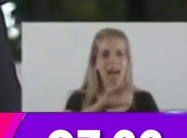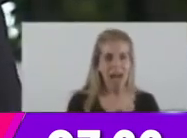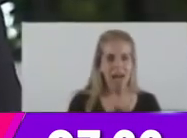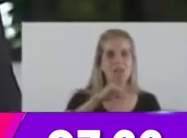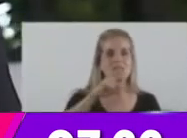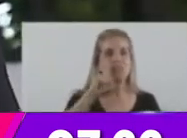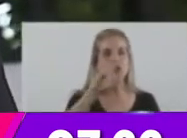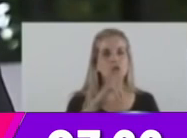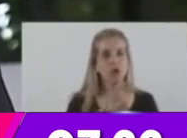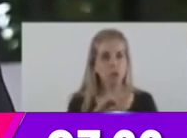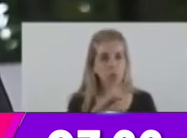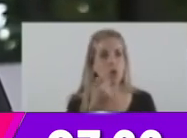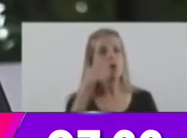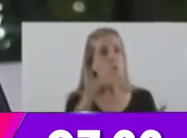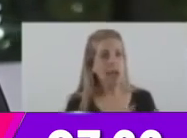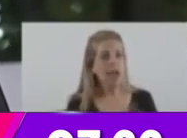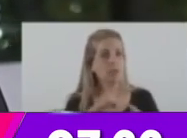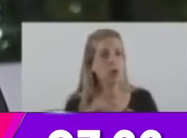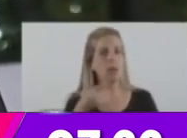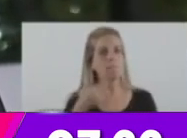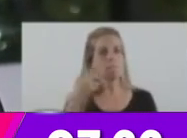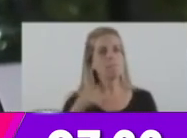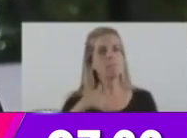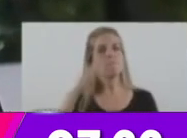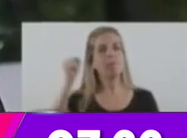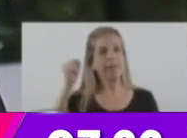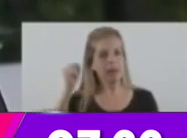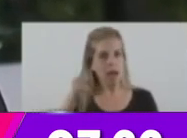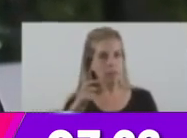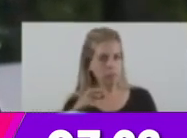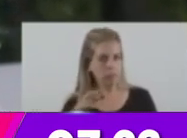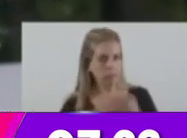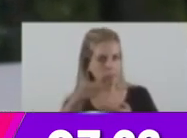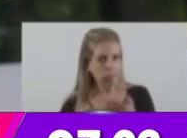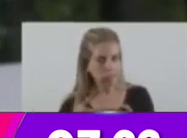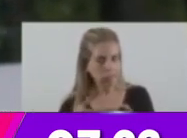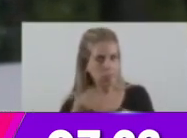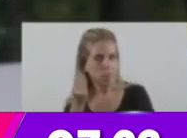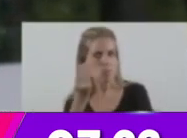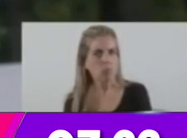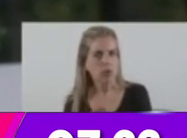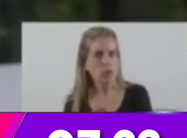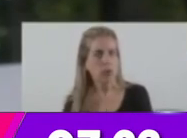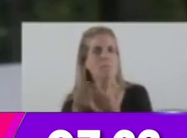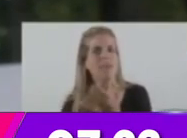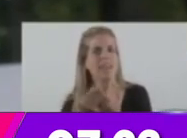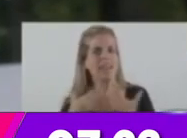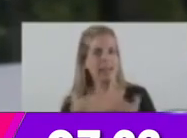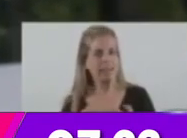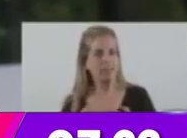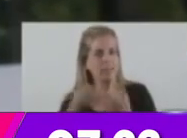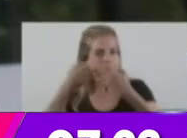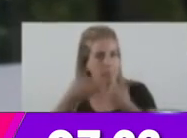era imperdonable esto que había realizado Ginés González García. También hay algunos,